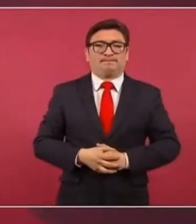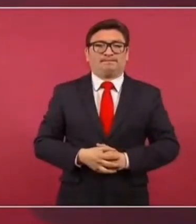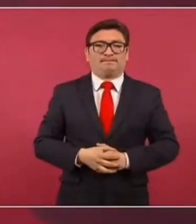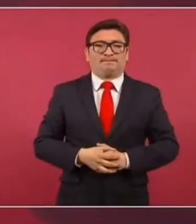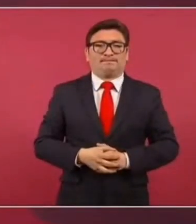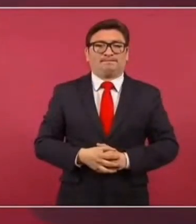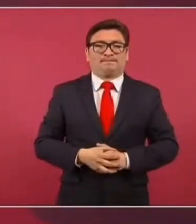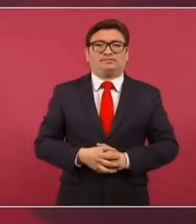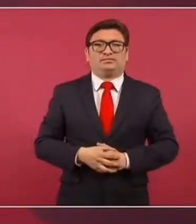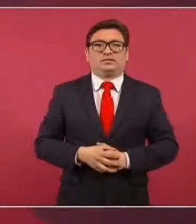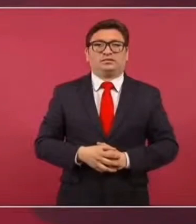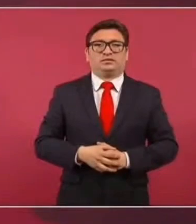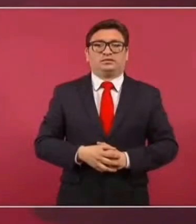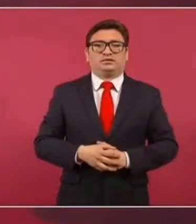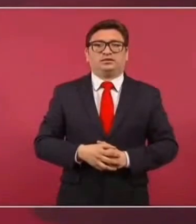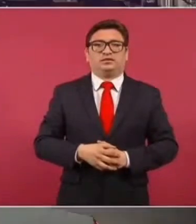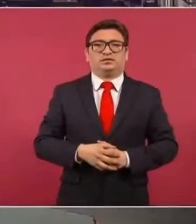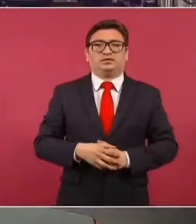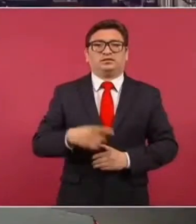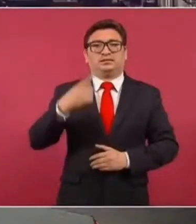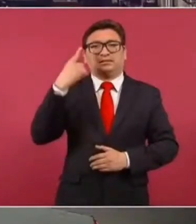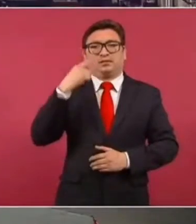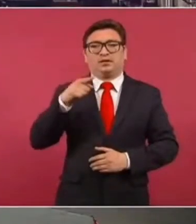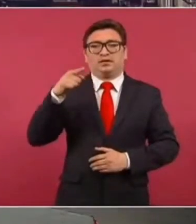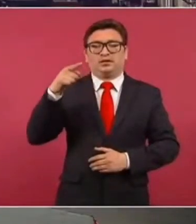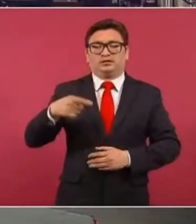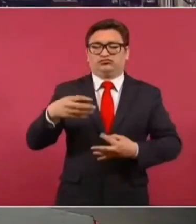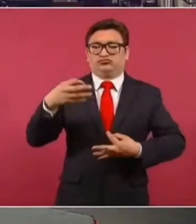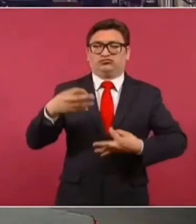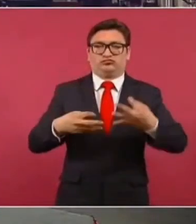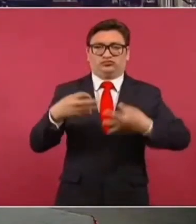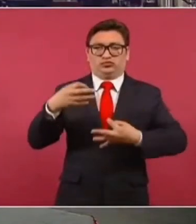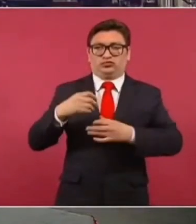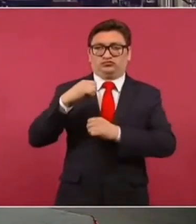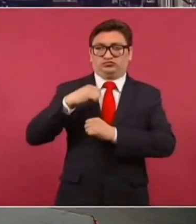Y que haya una reforma en el Poder Judicial y también